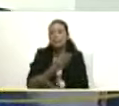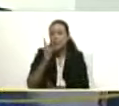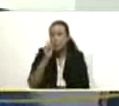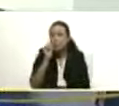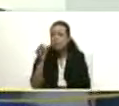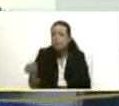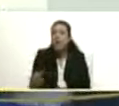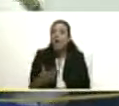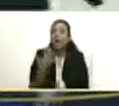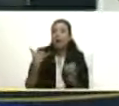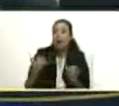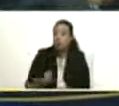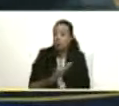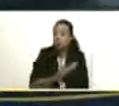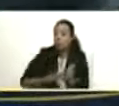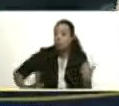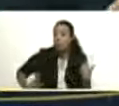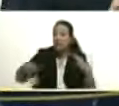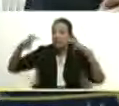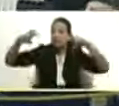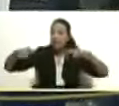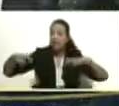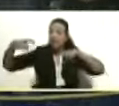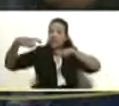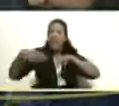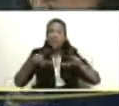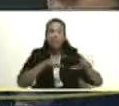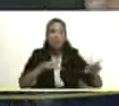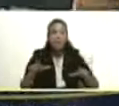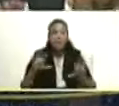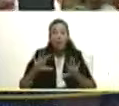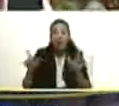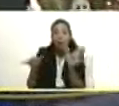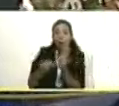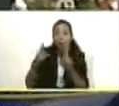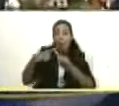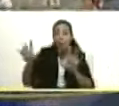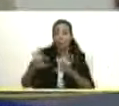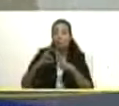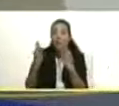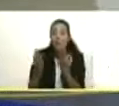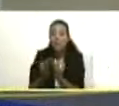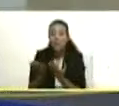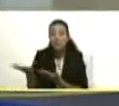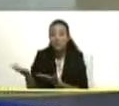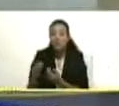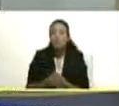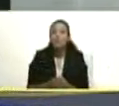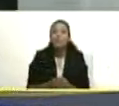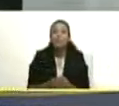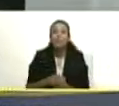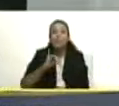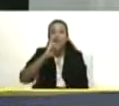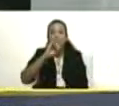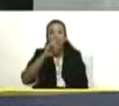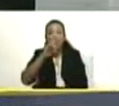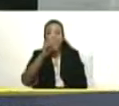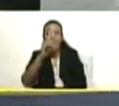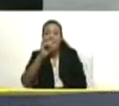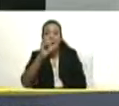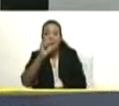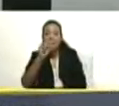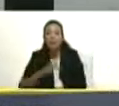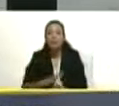mi comandante, y nos vamos aquí a sentar porque aquí tenemos la otra familia. La familia de Iraida,